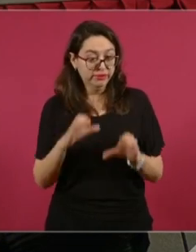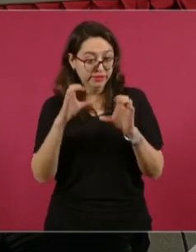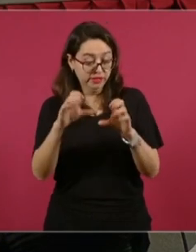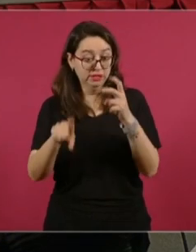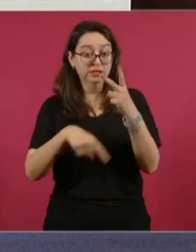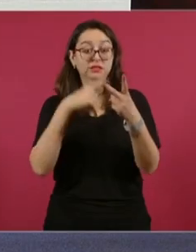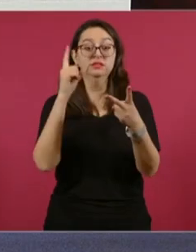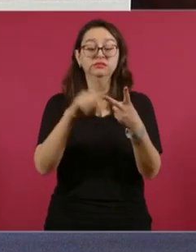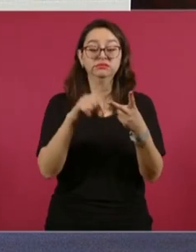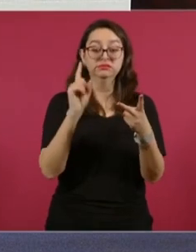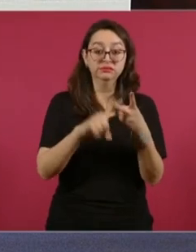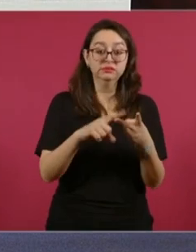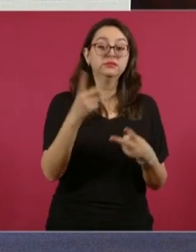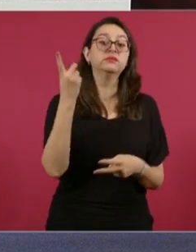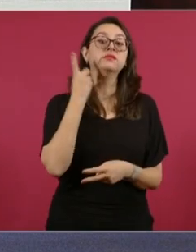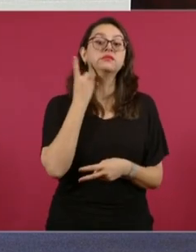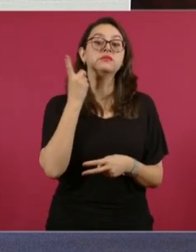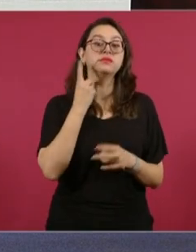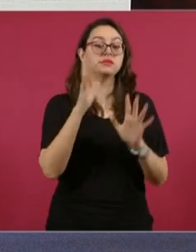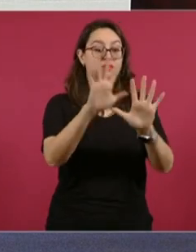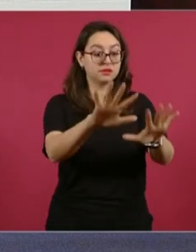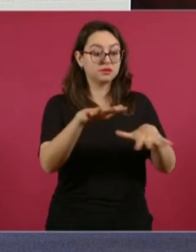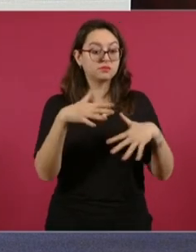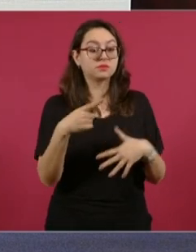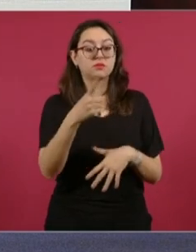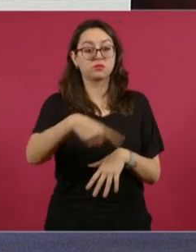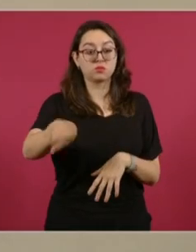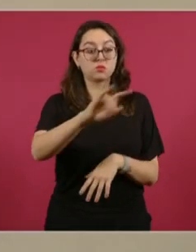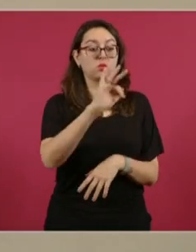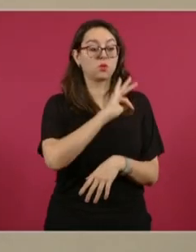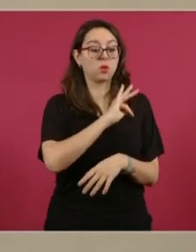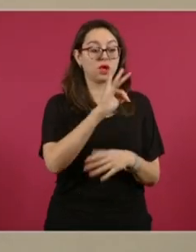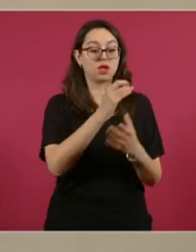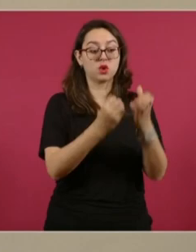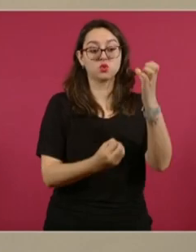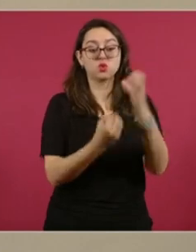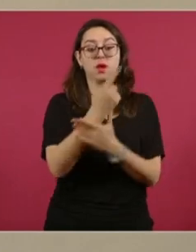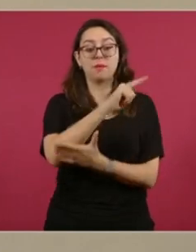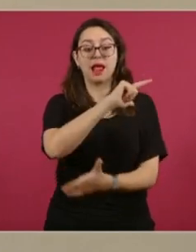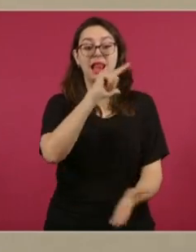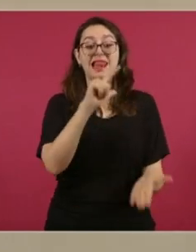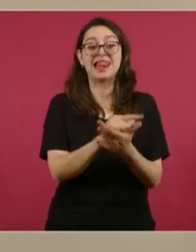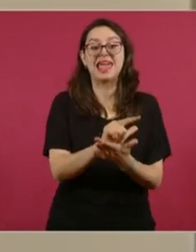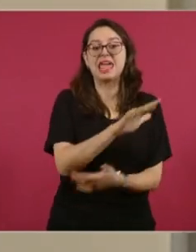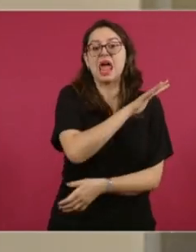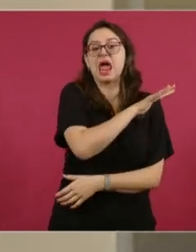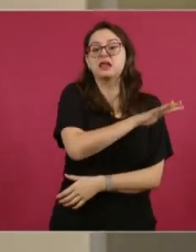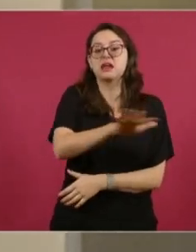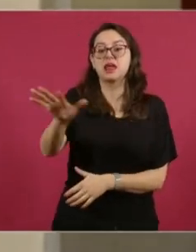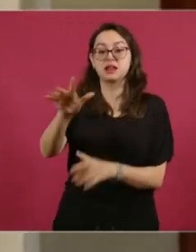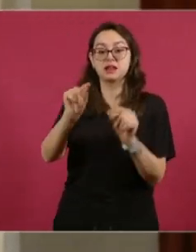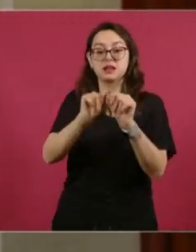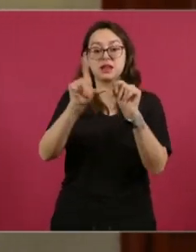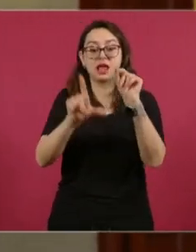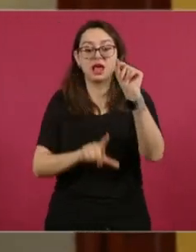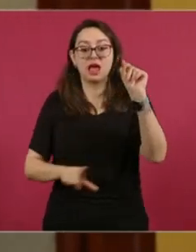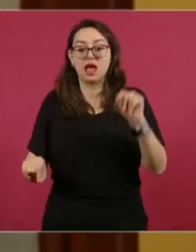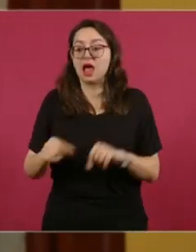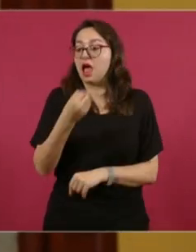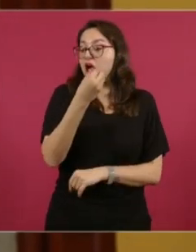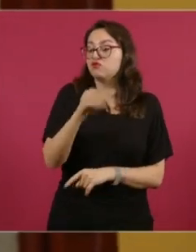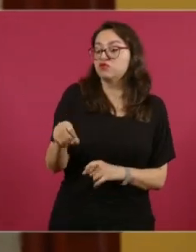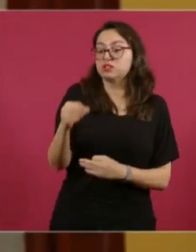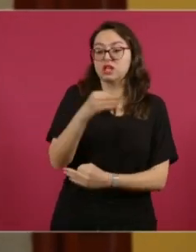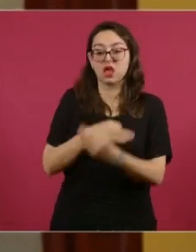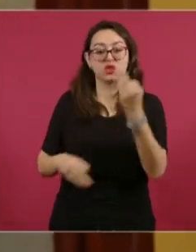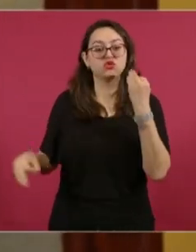de la Unión para que pueda expedir una ley general de austeridad republicana que sea obligatoria para todos